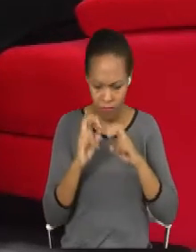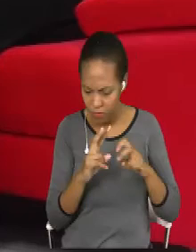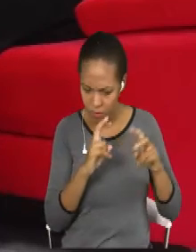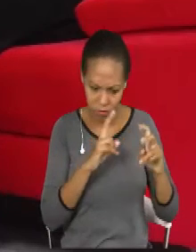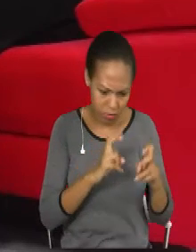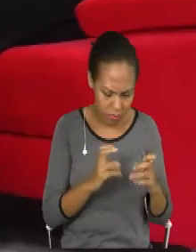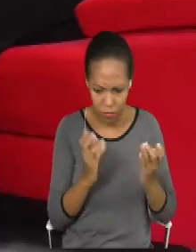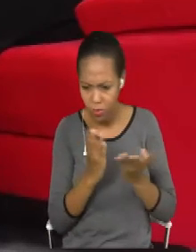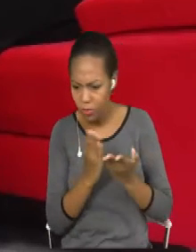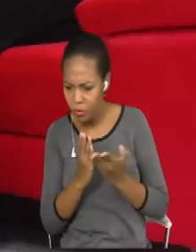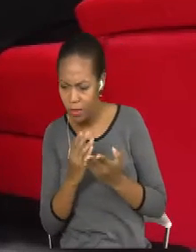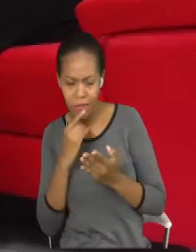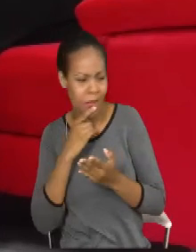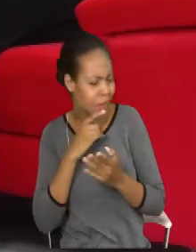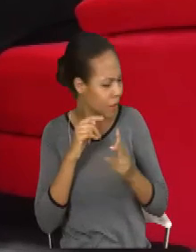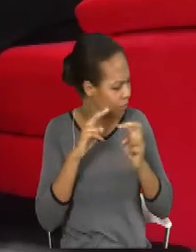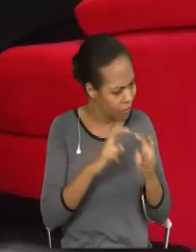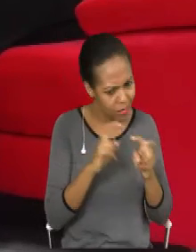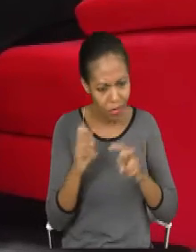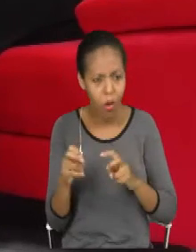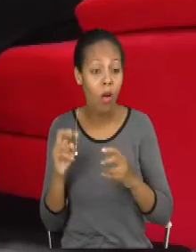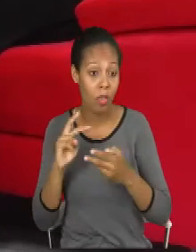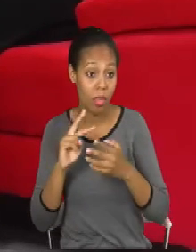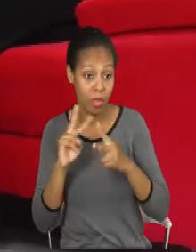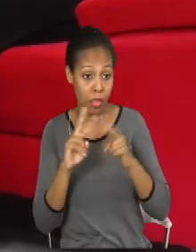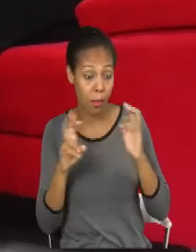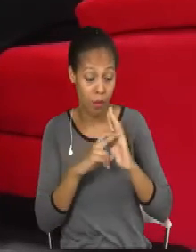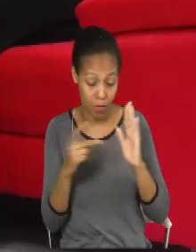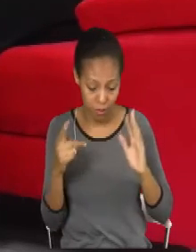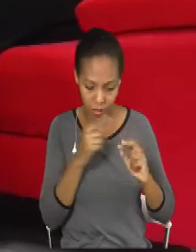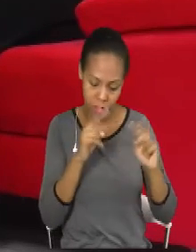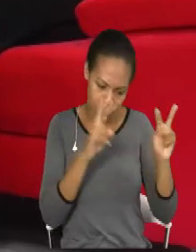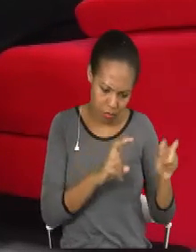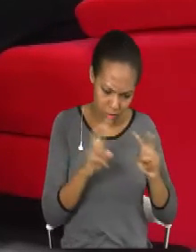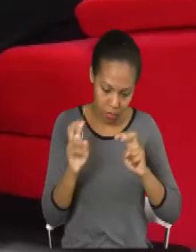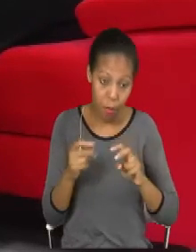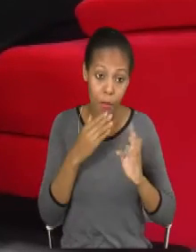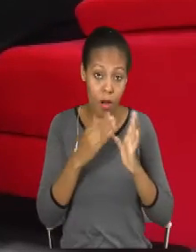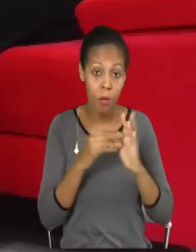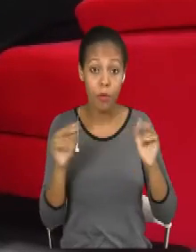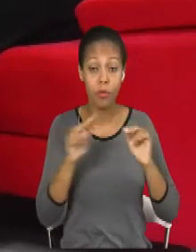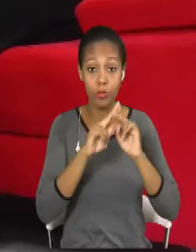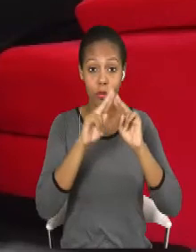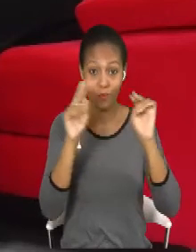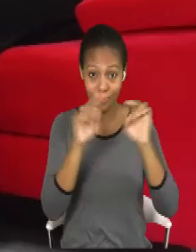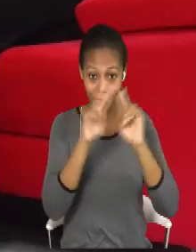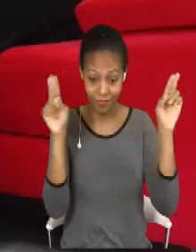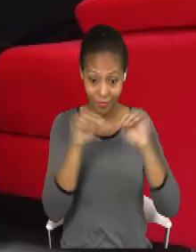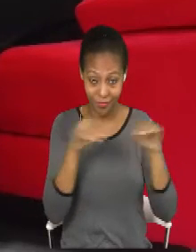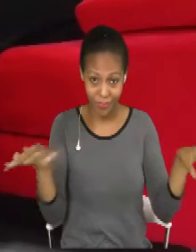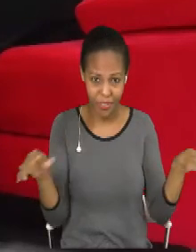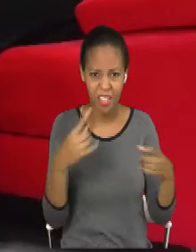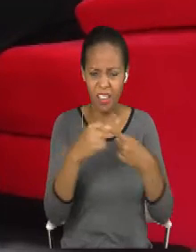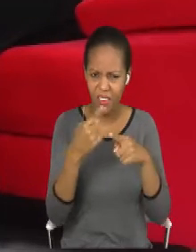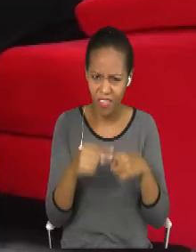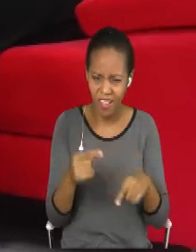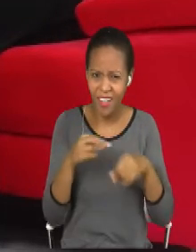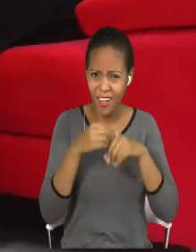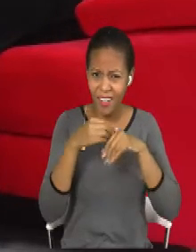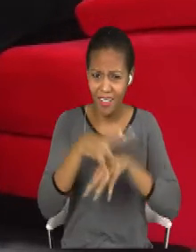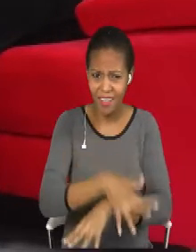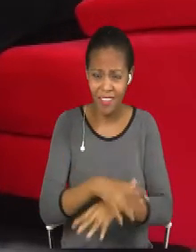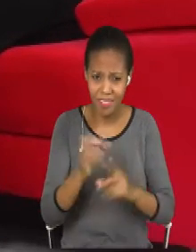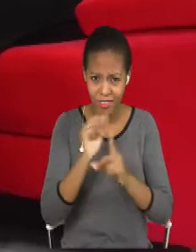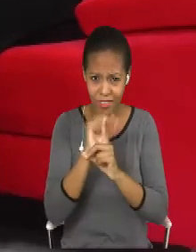estudio intenso del tema digital, y es que lo que son las redes sociales que conocemos hoy en día ya